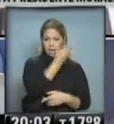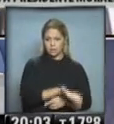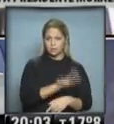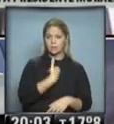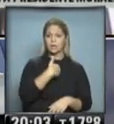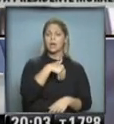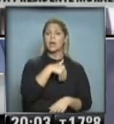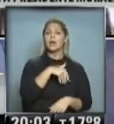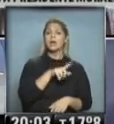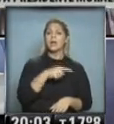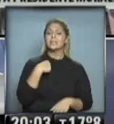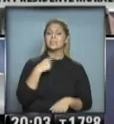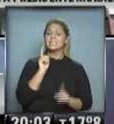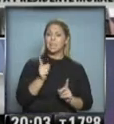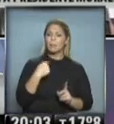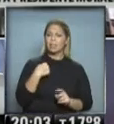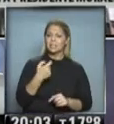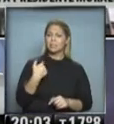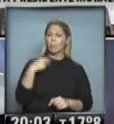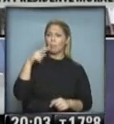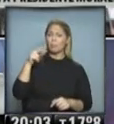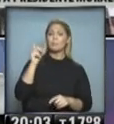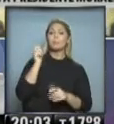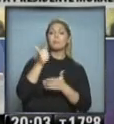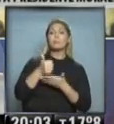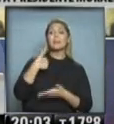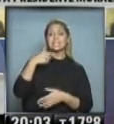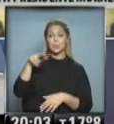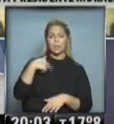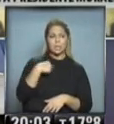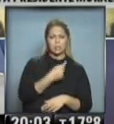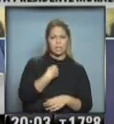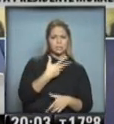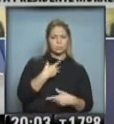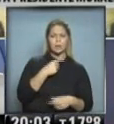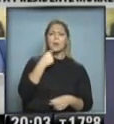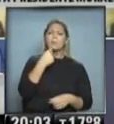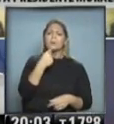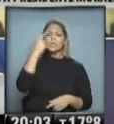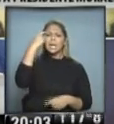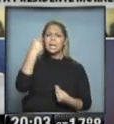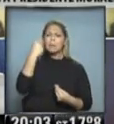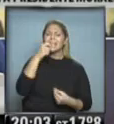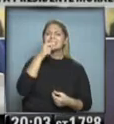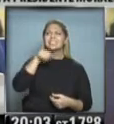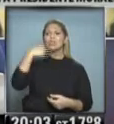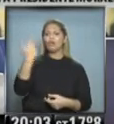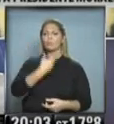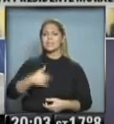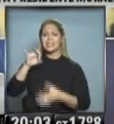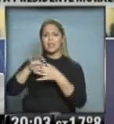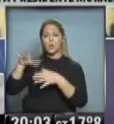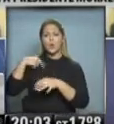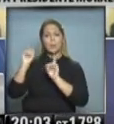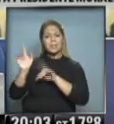Venezuela, le asume como propia y preguntó qué pasaría si a un presidente europeo le sucediera lo mismo en un país